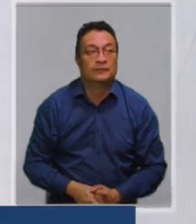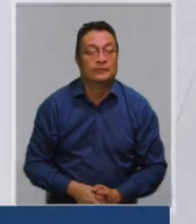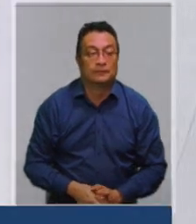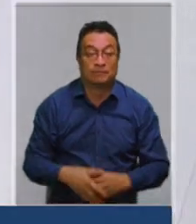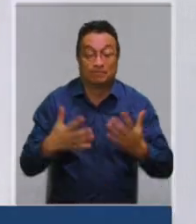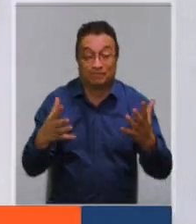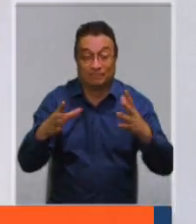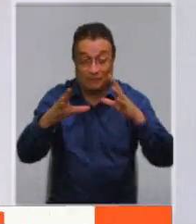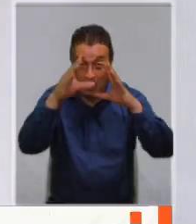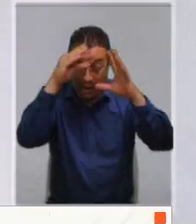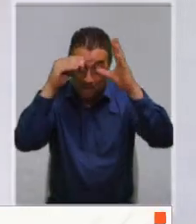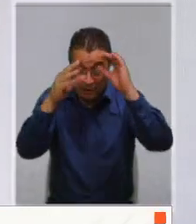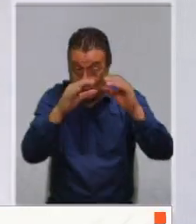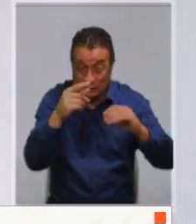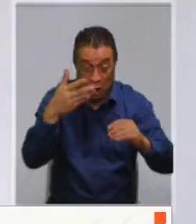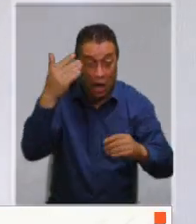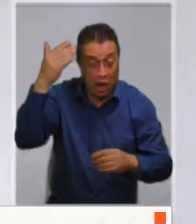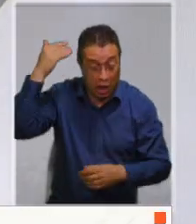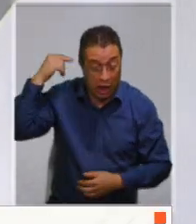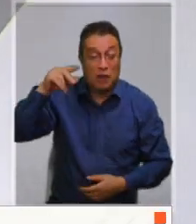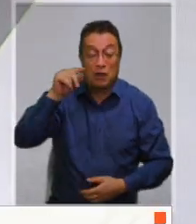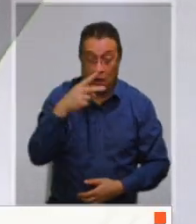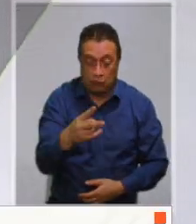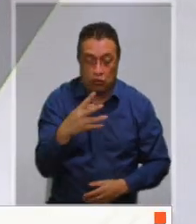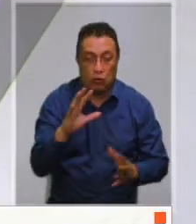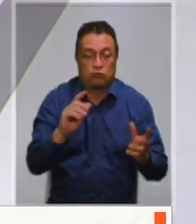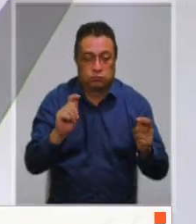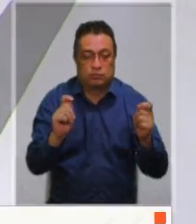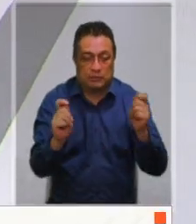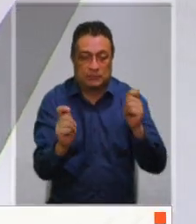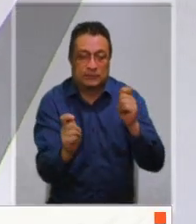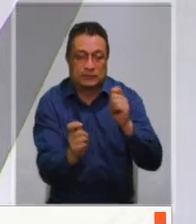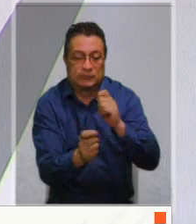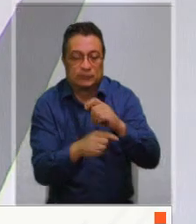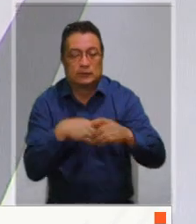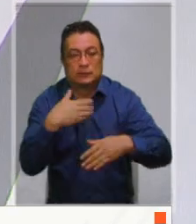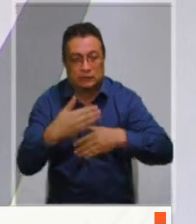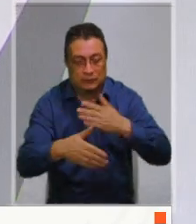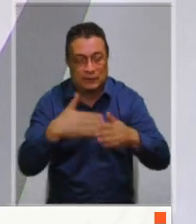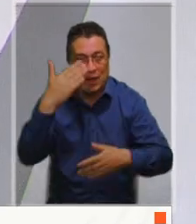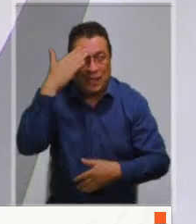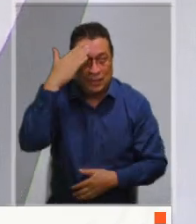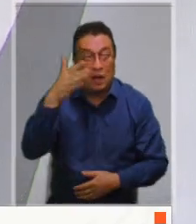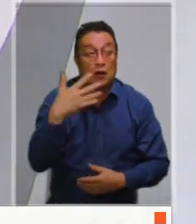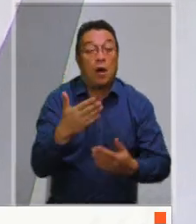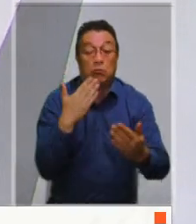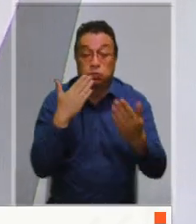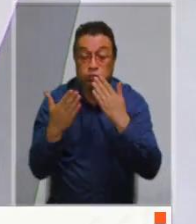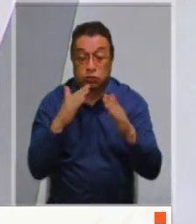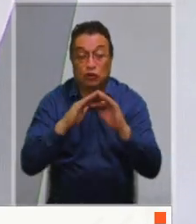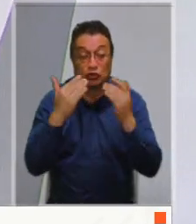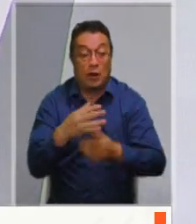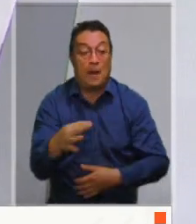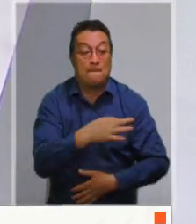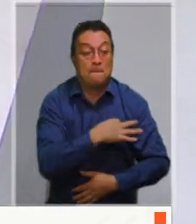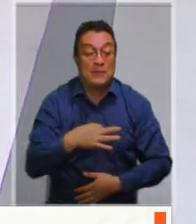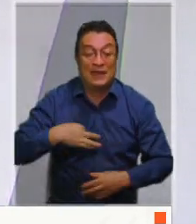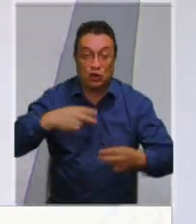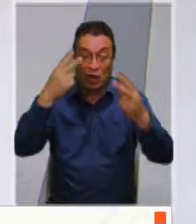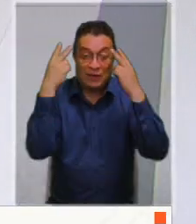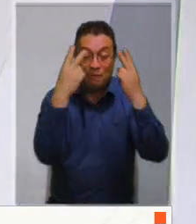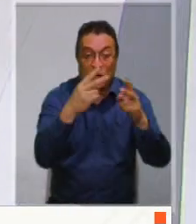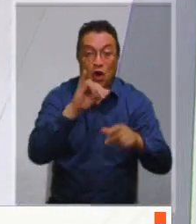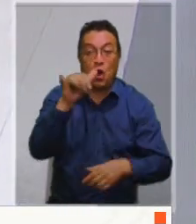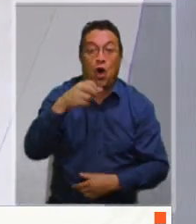Bueno, la experiencia dice que también los flujos se van acomodando a medida que van pasando los días. Lo conversamos todo esto con el ministro de Transportes, Juan Carlos Muñoz,